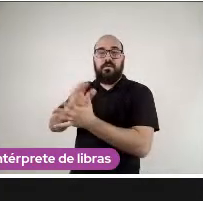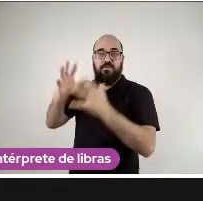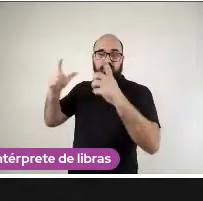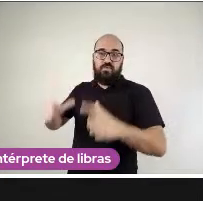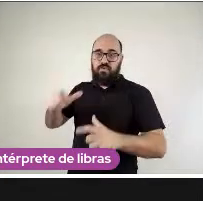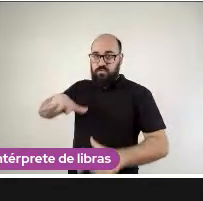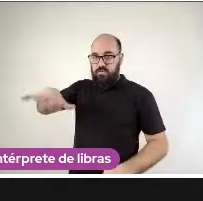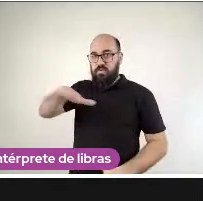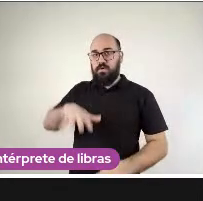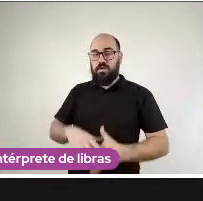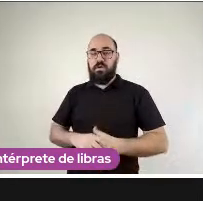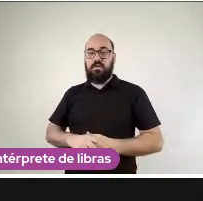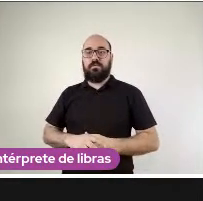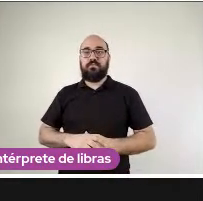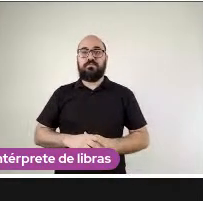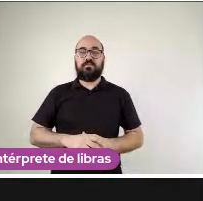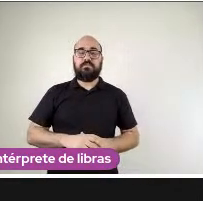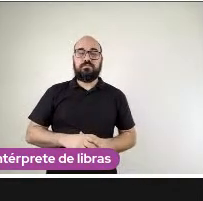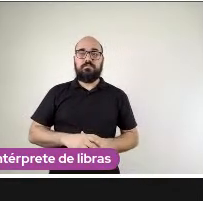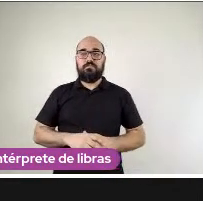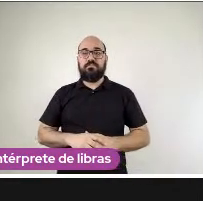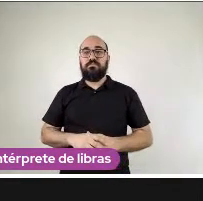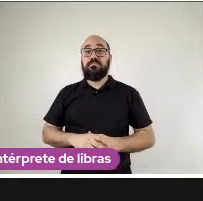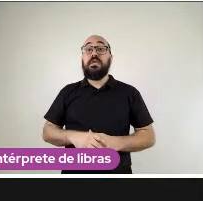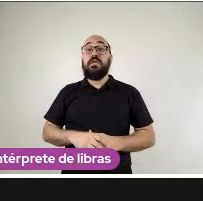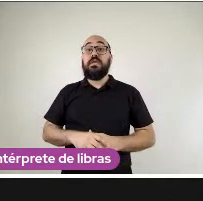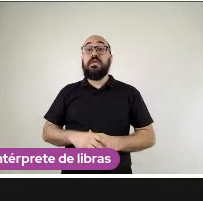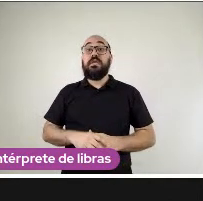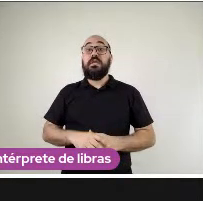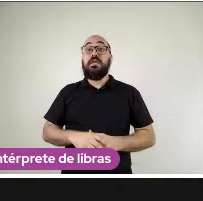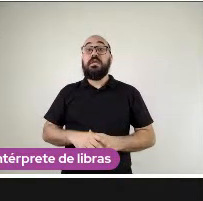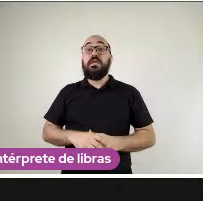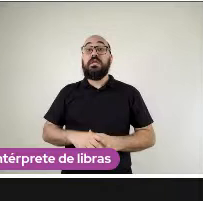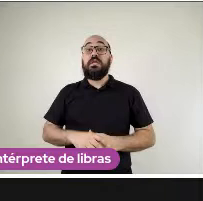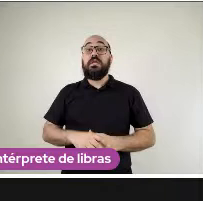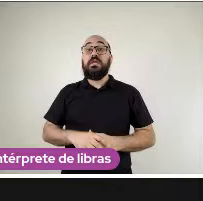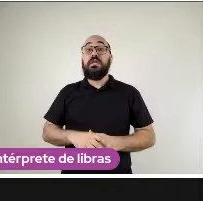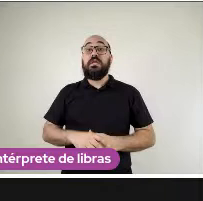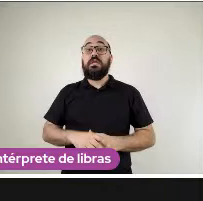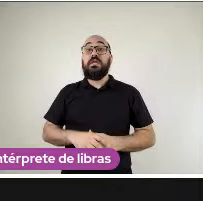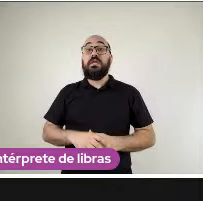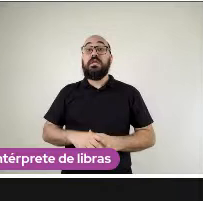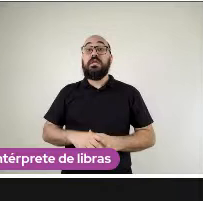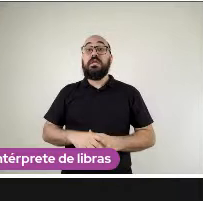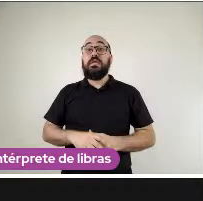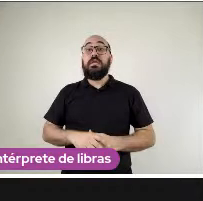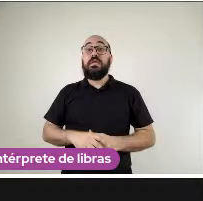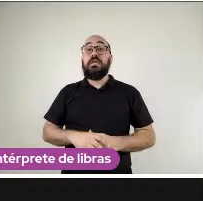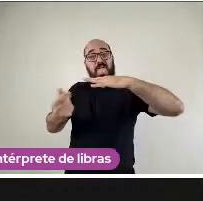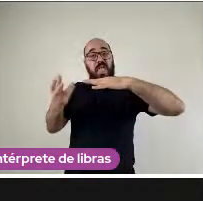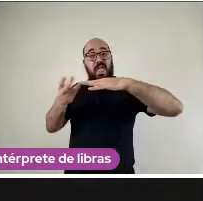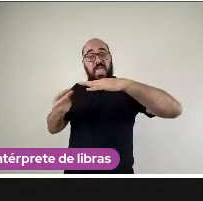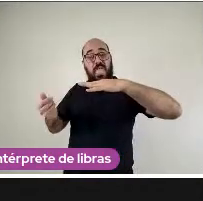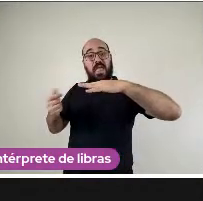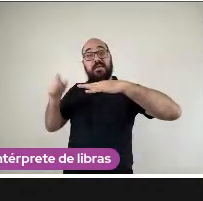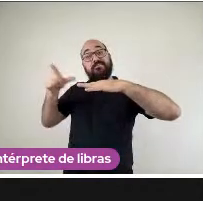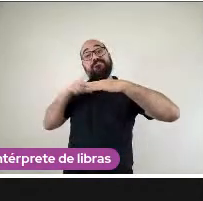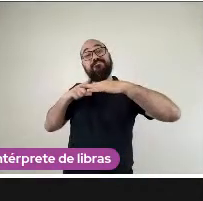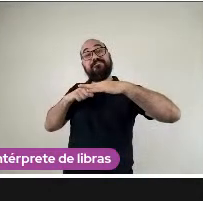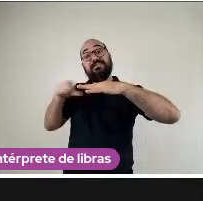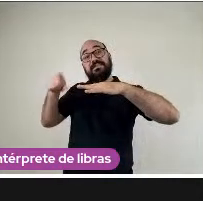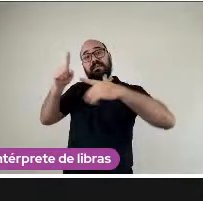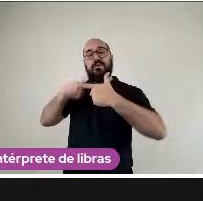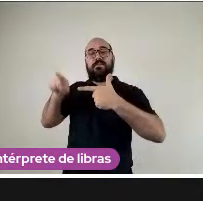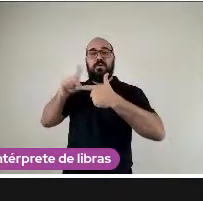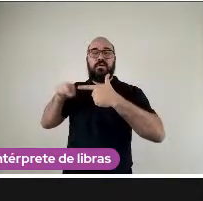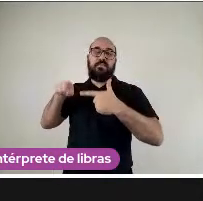inundación. Los hábitats cada vez están siendo destruidos. Esto es una foto de Indonesia, pero también ocurre en Centroamérica y en Latinoamérica,